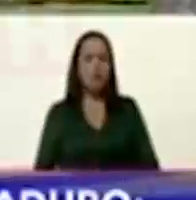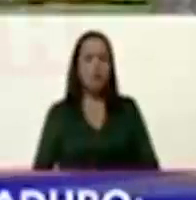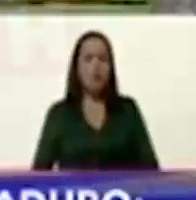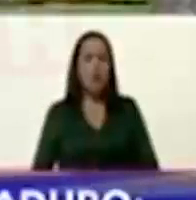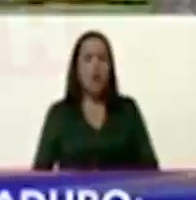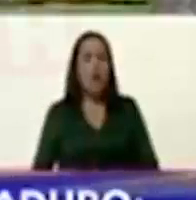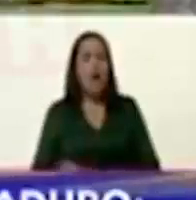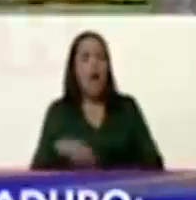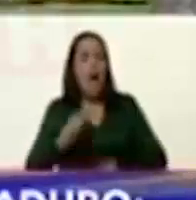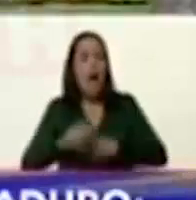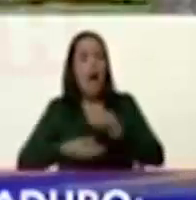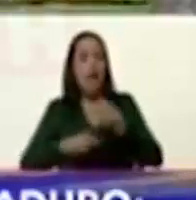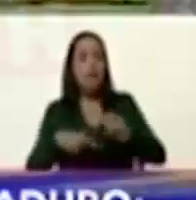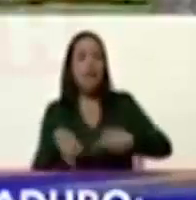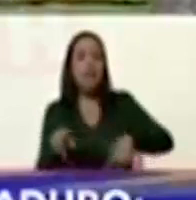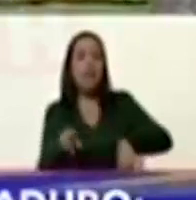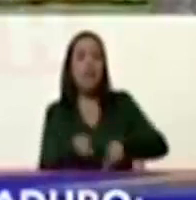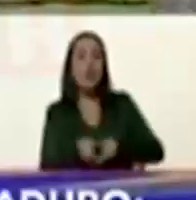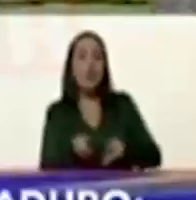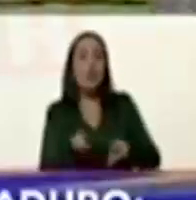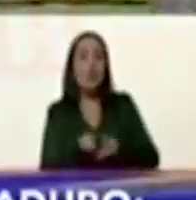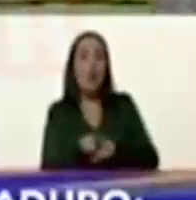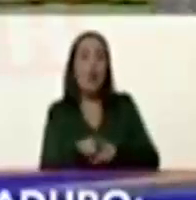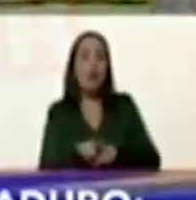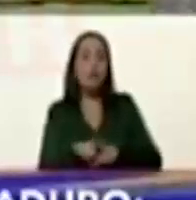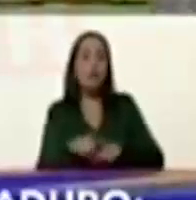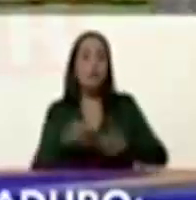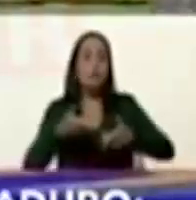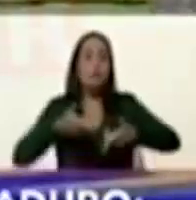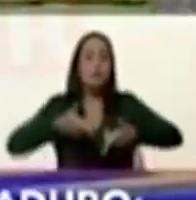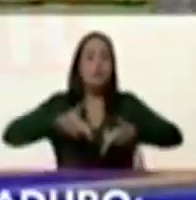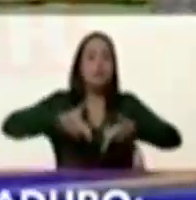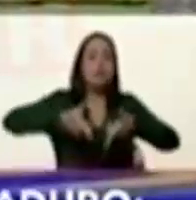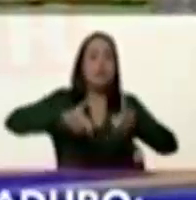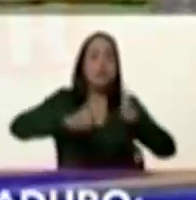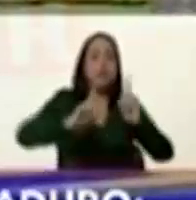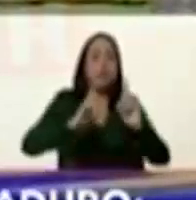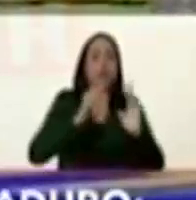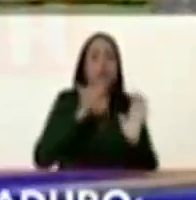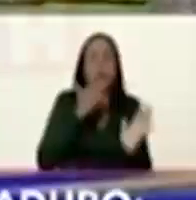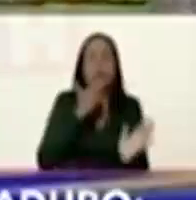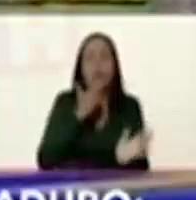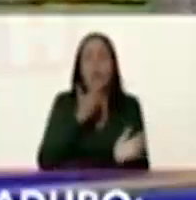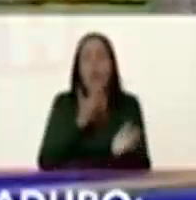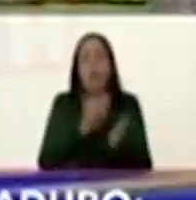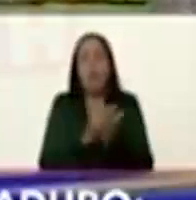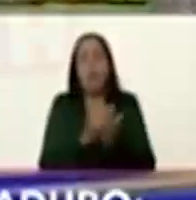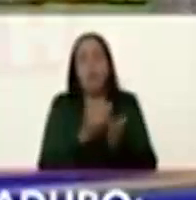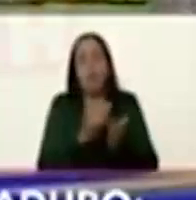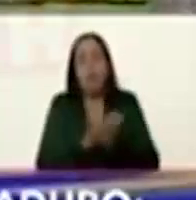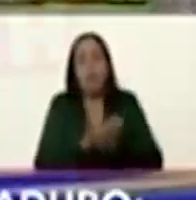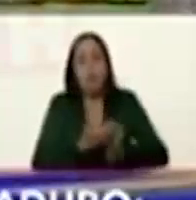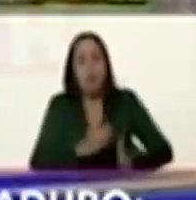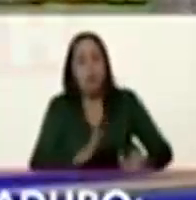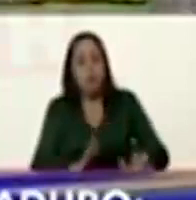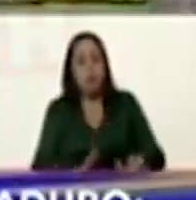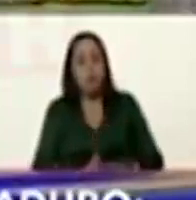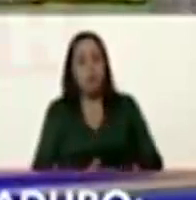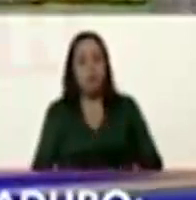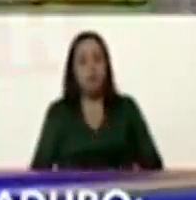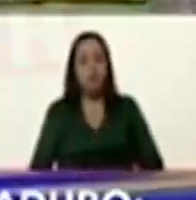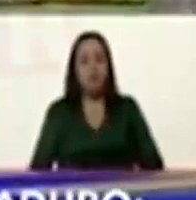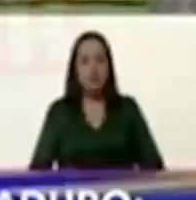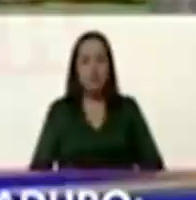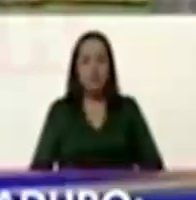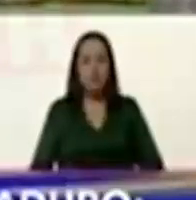ser una multitudinaria marcha multisectorial hacia la Asamblea Nacional. ¿Cruzará el heredero de Hugo Chávez la línea que le queda